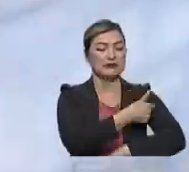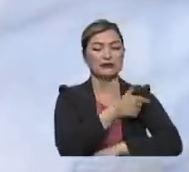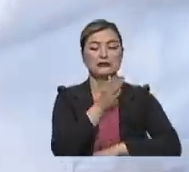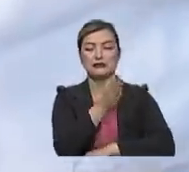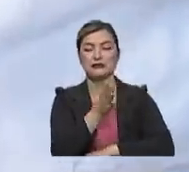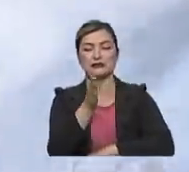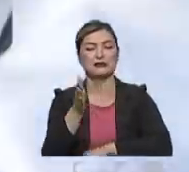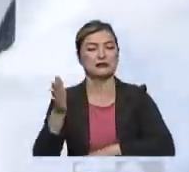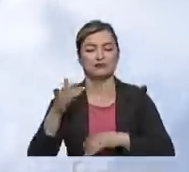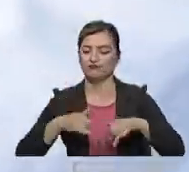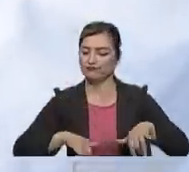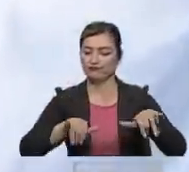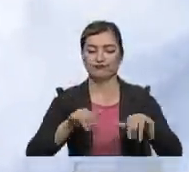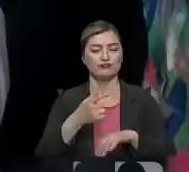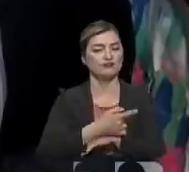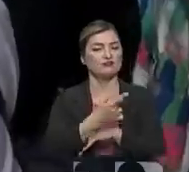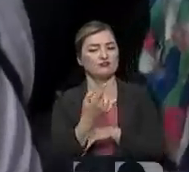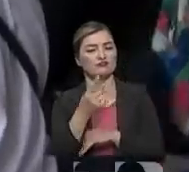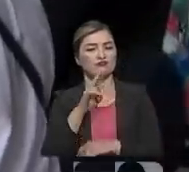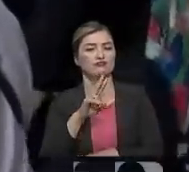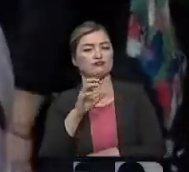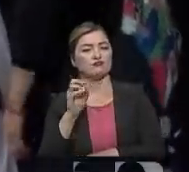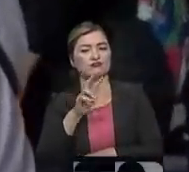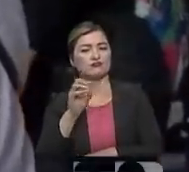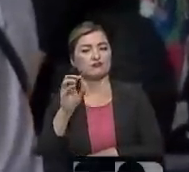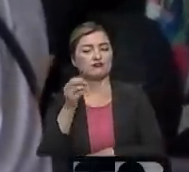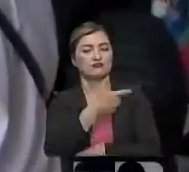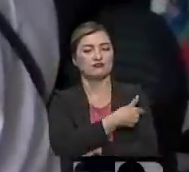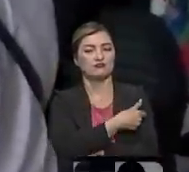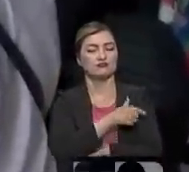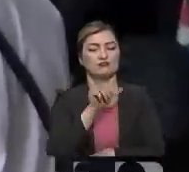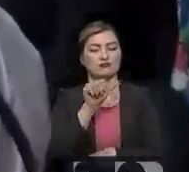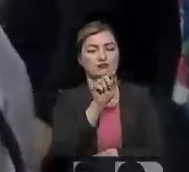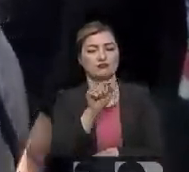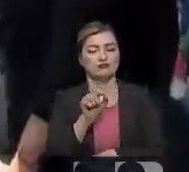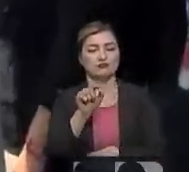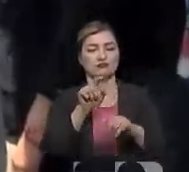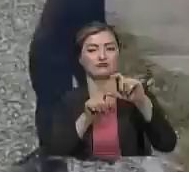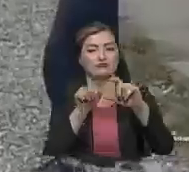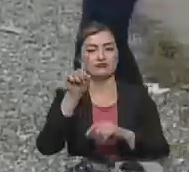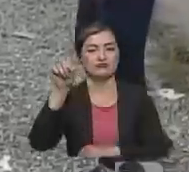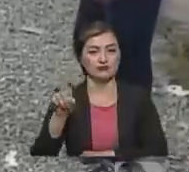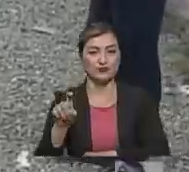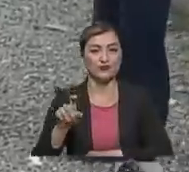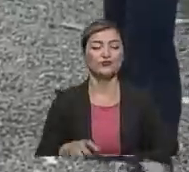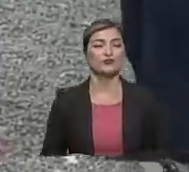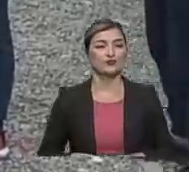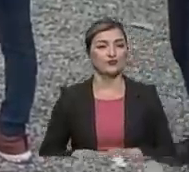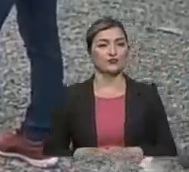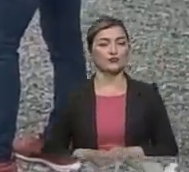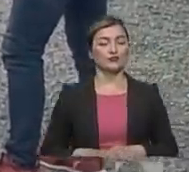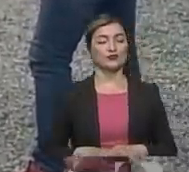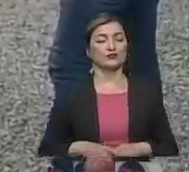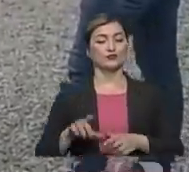manera indefinida. Diariamente se administran entre 200 a 300 dosis de AstraZeneca, Pfizer y Sinovac. La vacunación se realiza en el